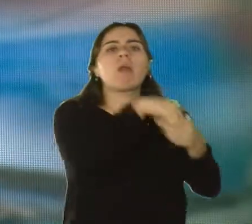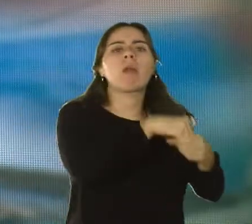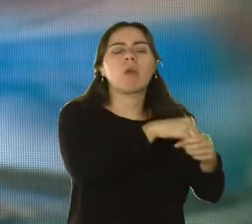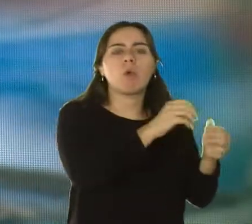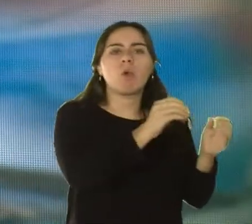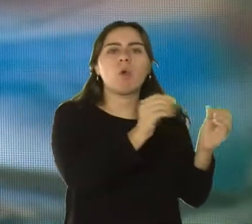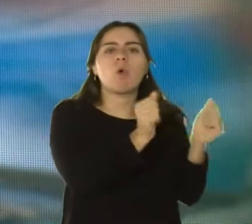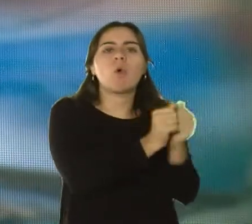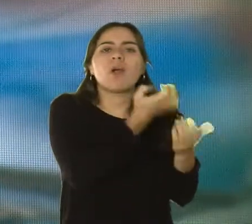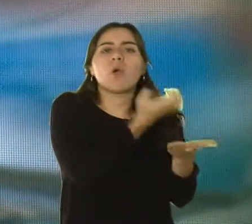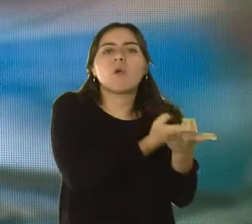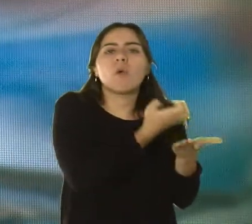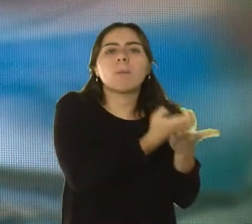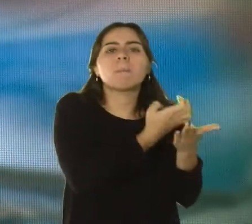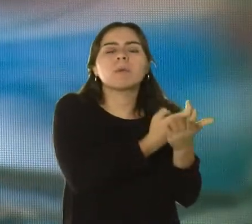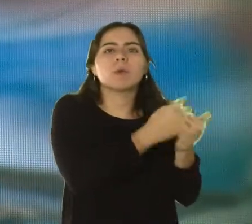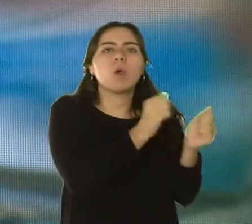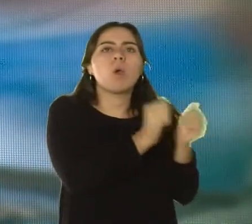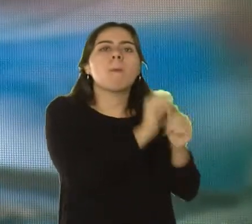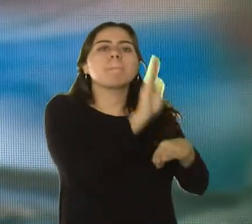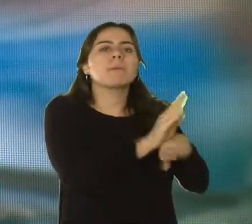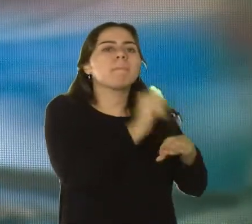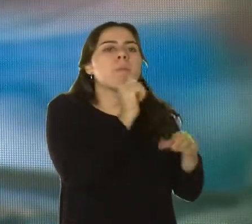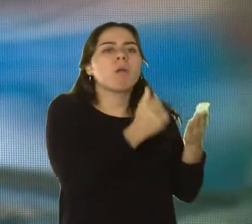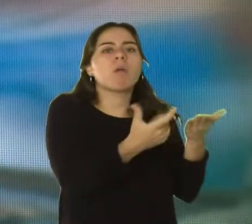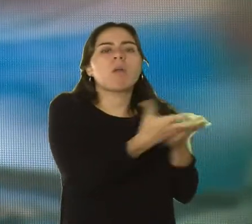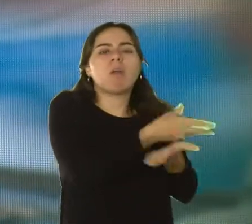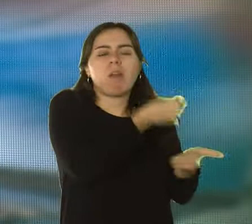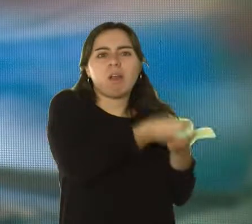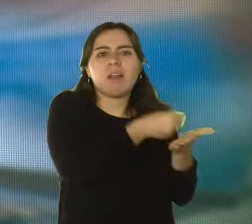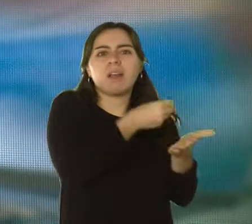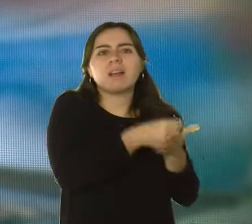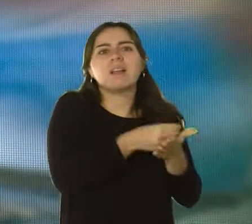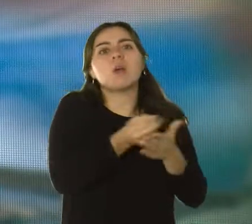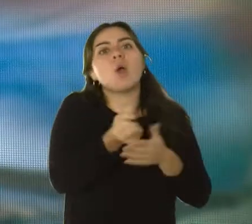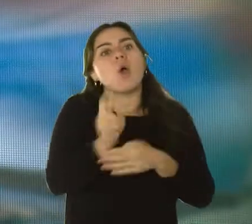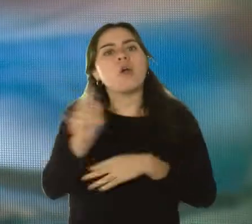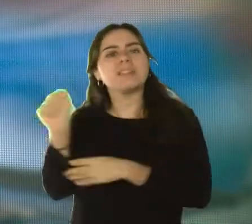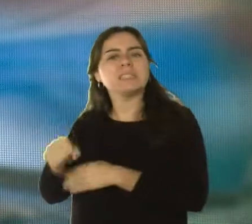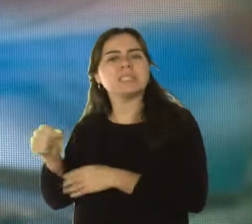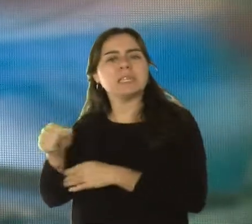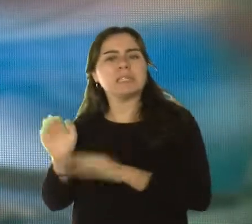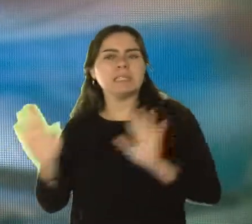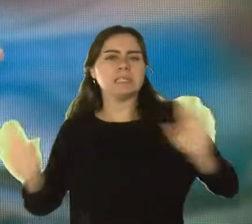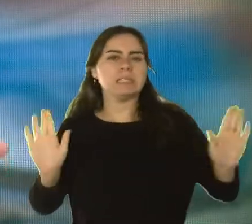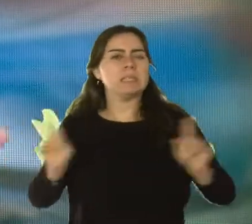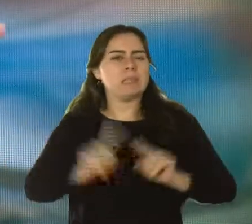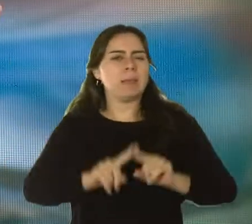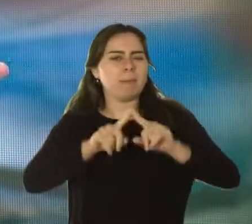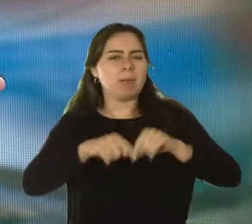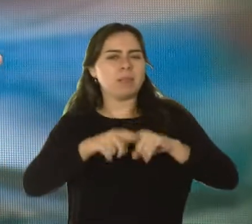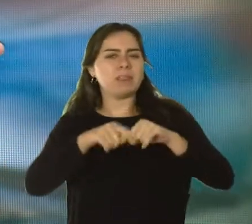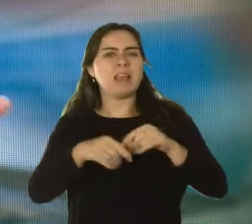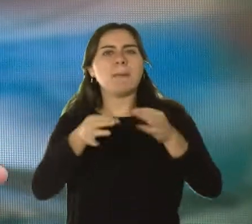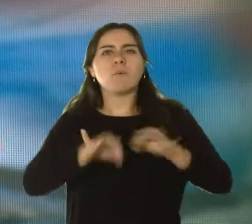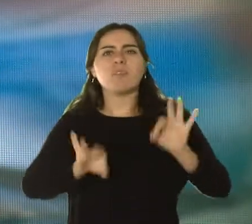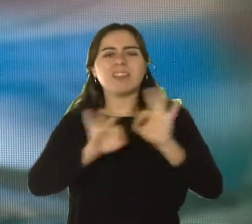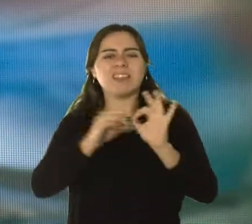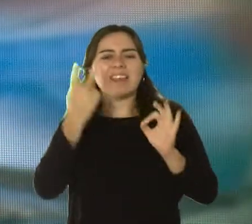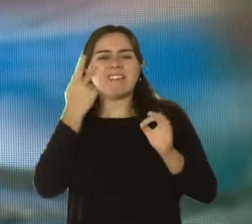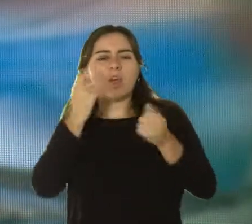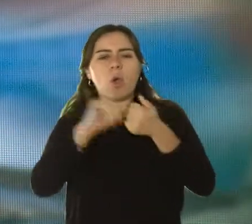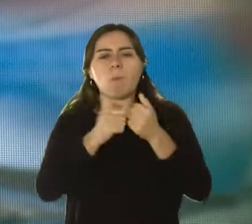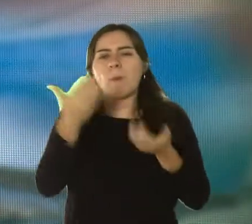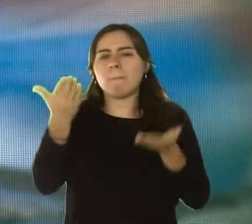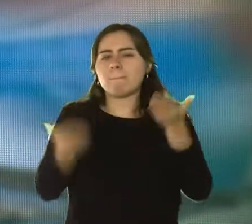o en la capacidad de generar ingresos de un comercio privado. O sea, hay que ver cómo se va a balancear el issue de la emergencia, ¿verdad? La controversia